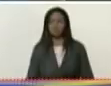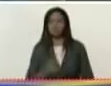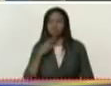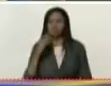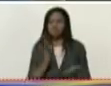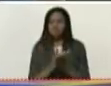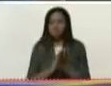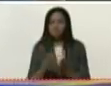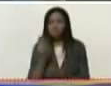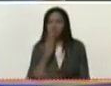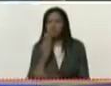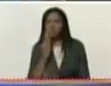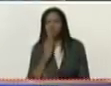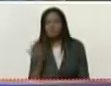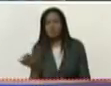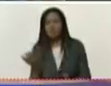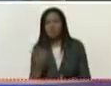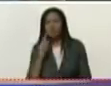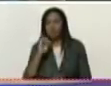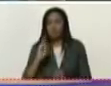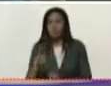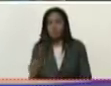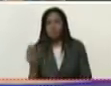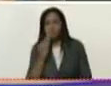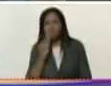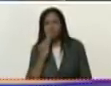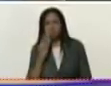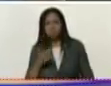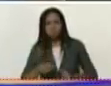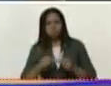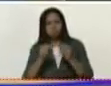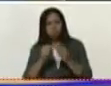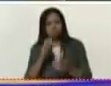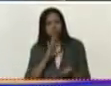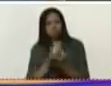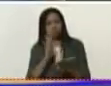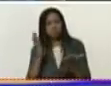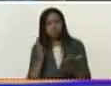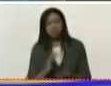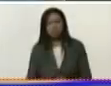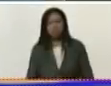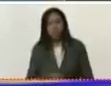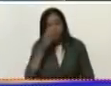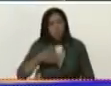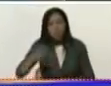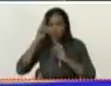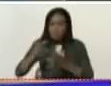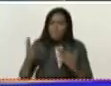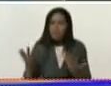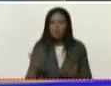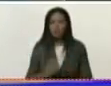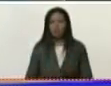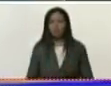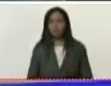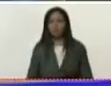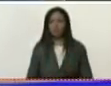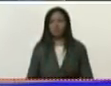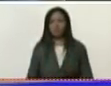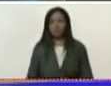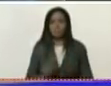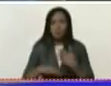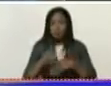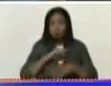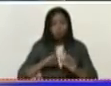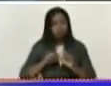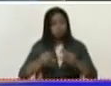mínimo, imbécil, estúpido, coge mínimo. Al pueblo se respeta y vamos